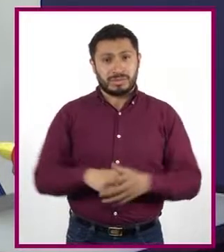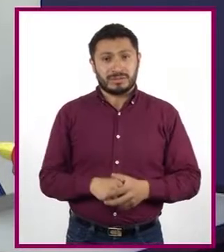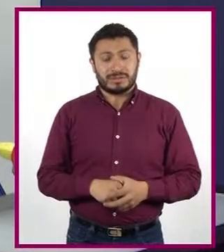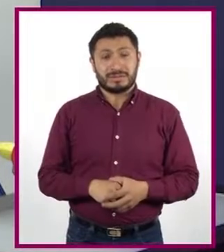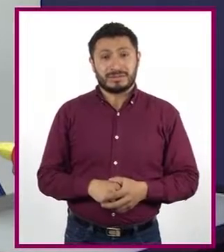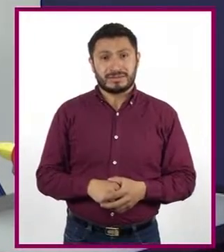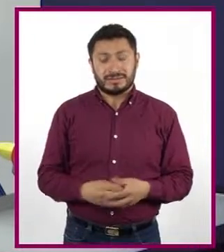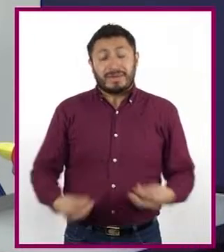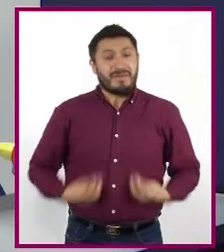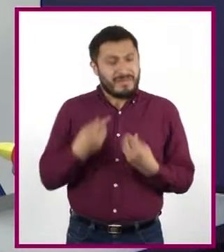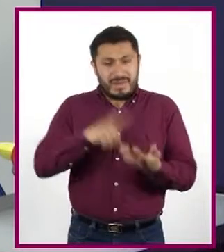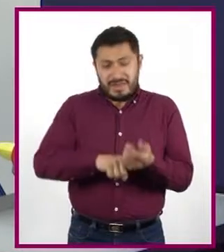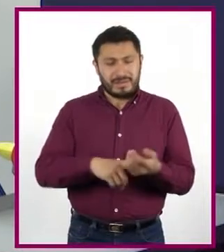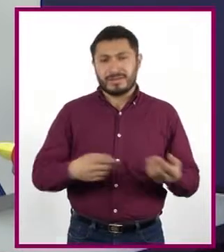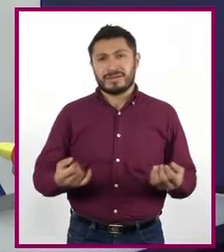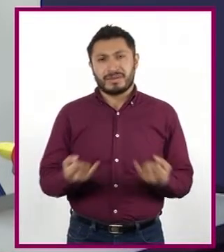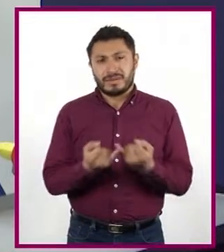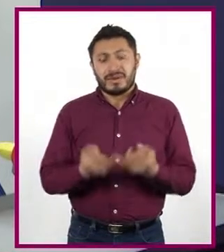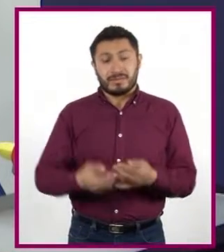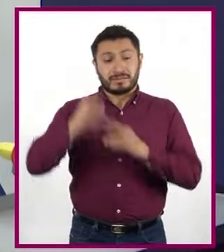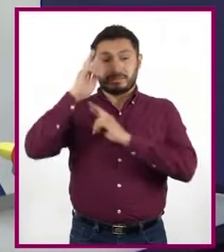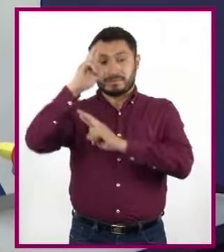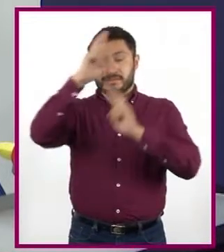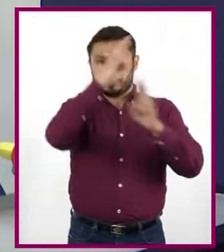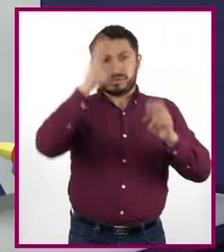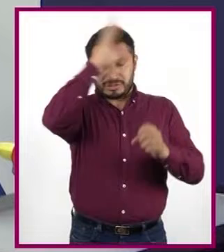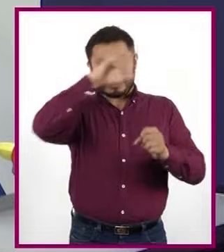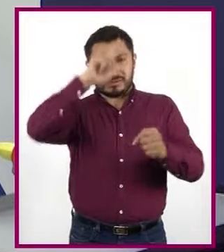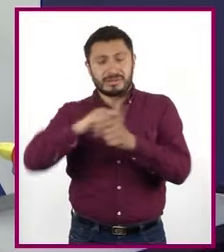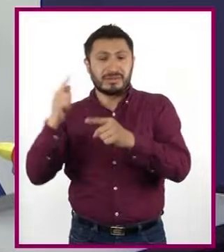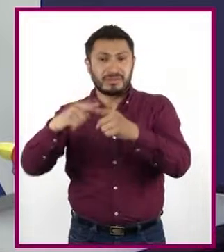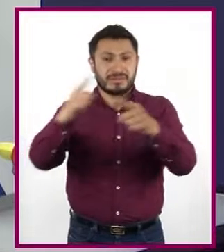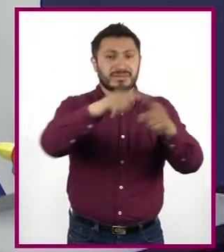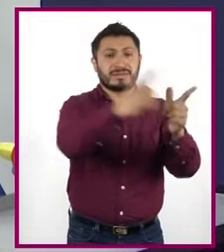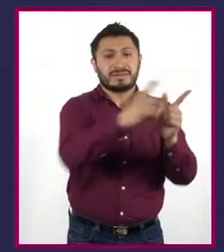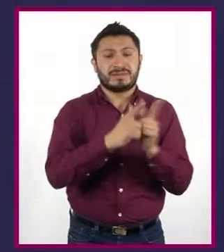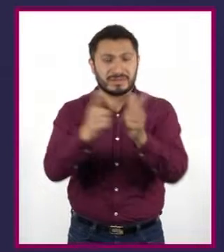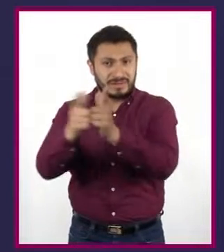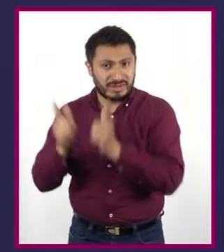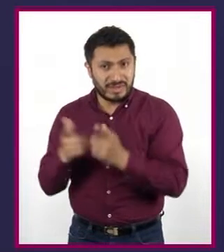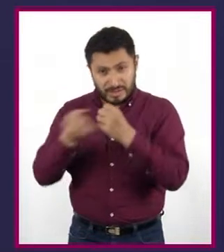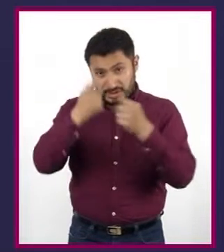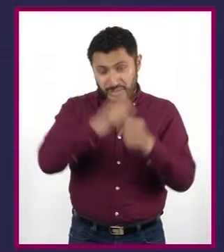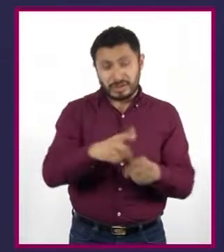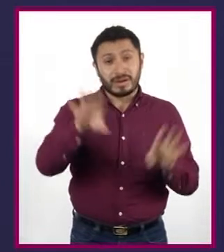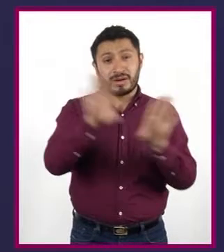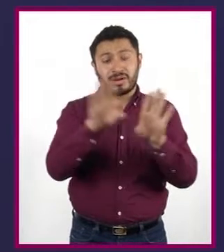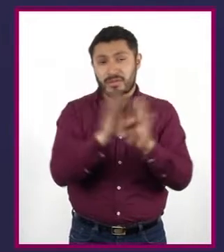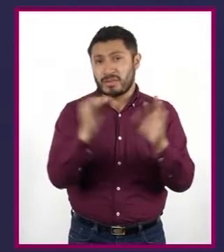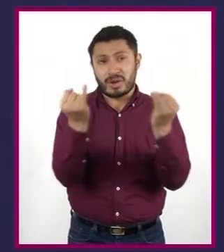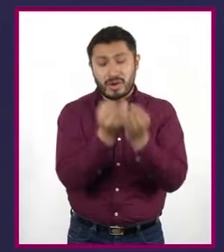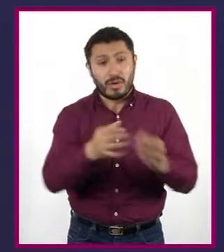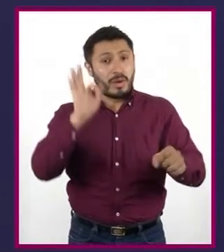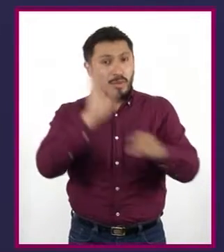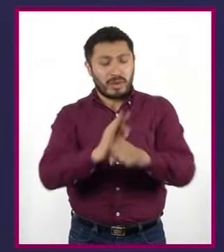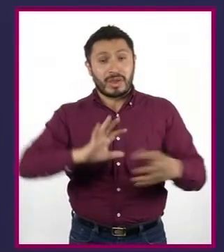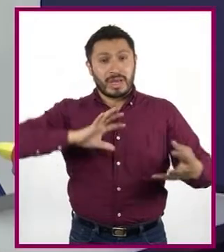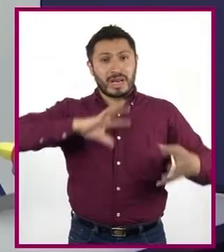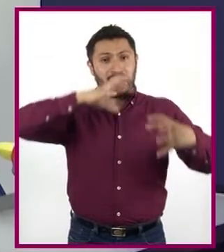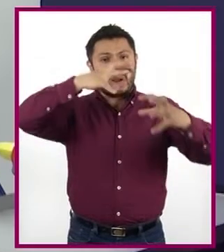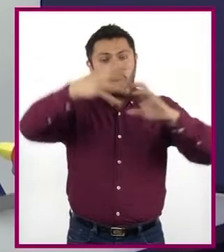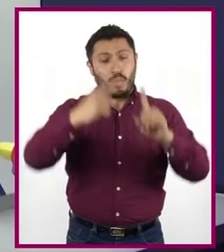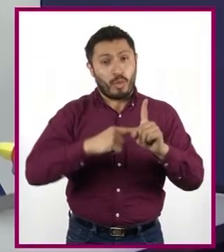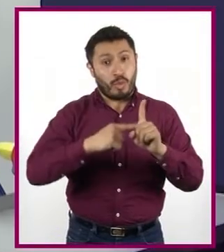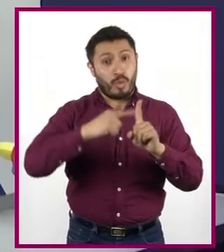que conjuntamente se respete la cultura de los diferentes grupos sociales, además de disminuir el cambio climático. Por